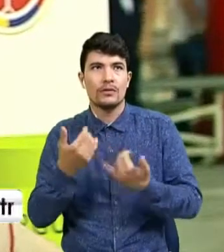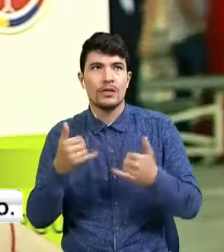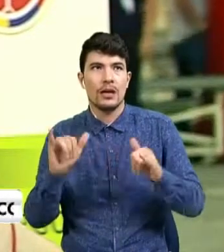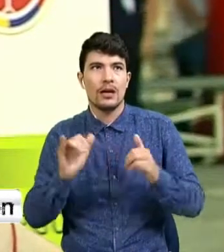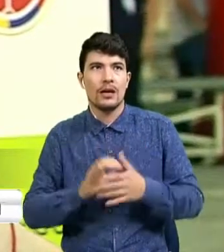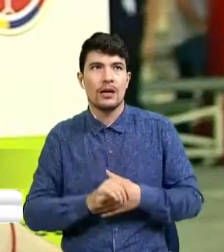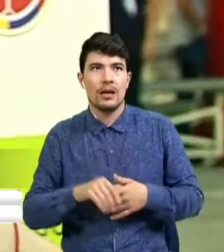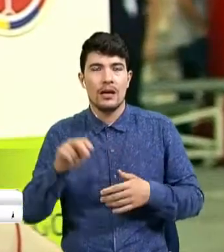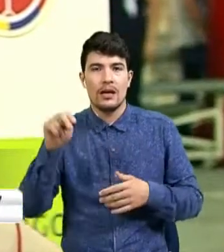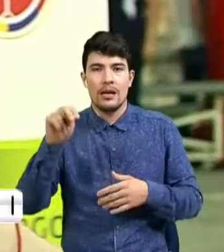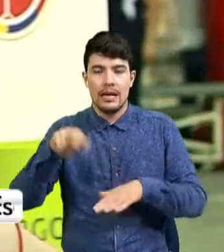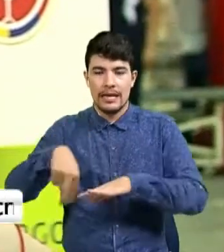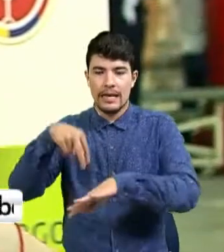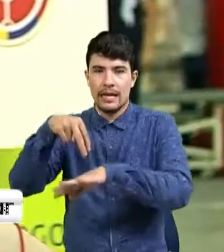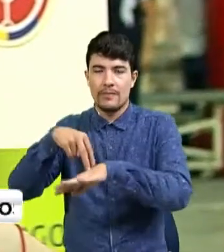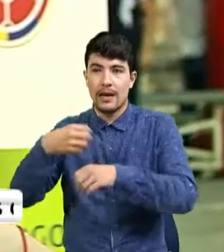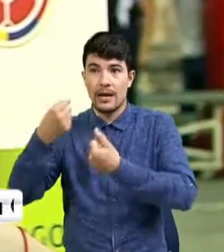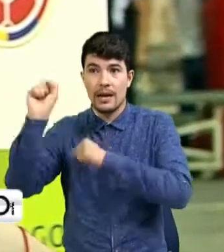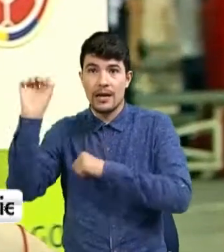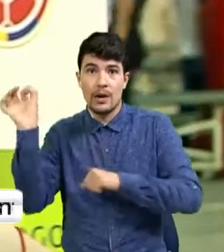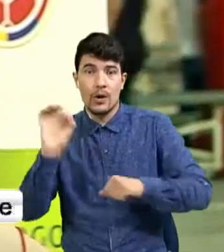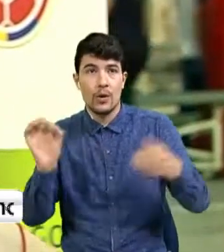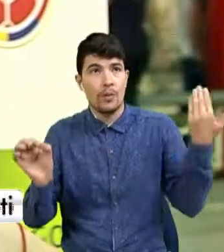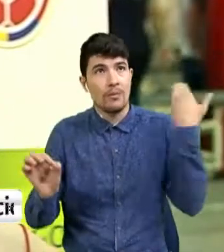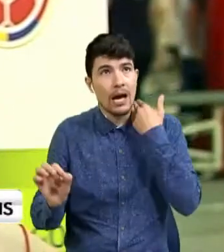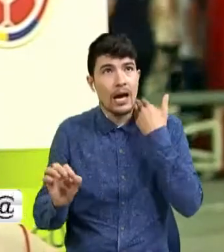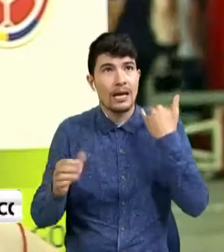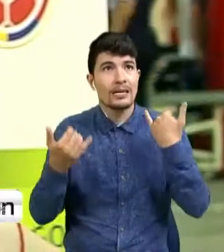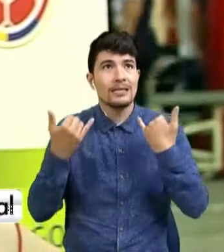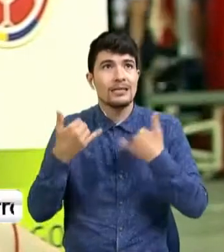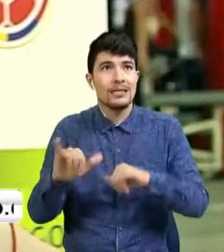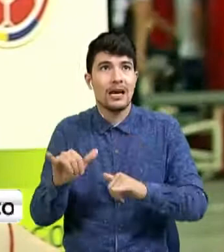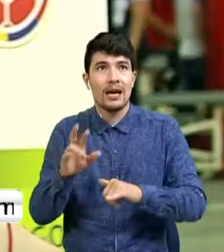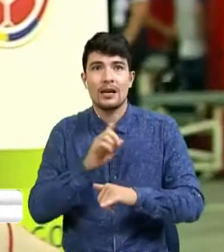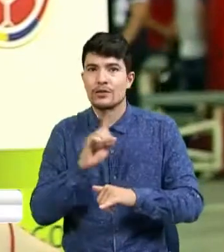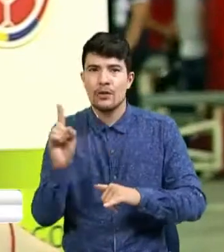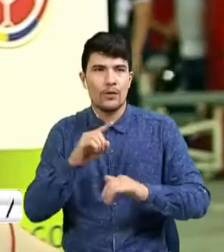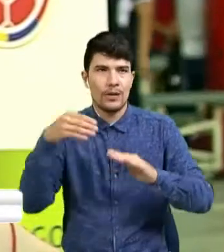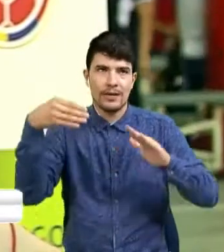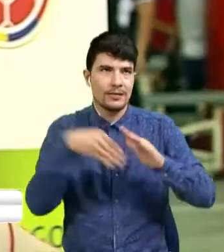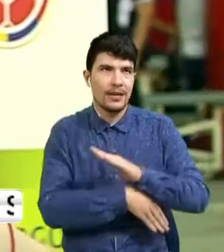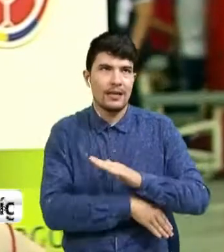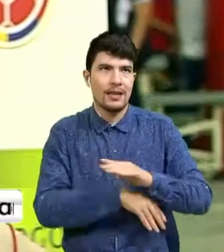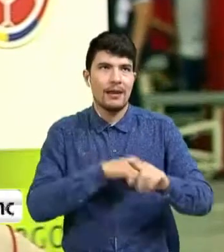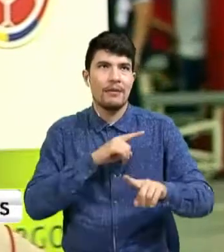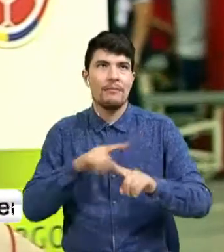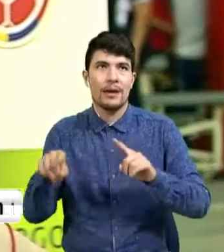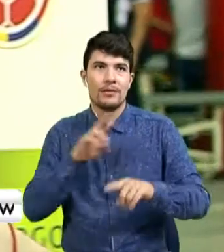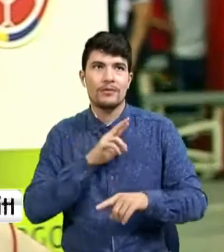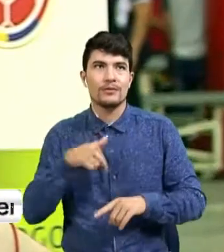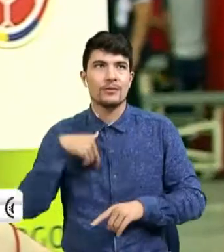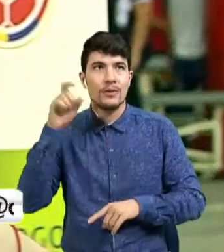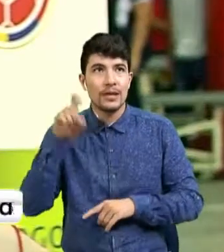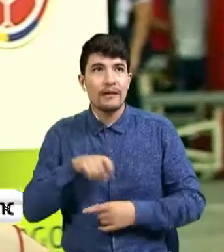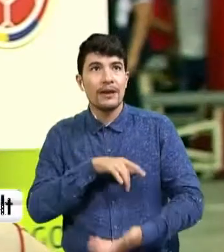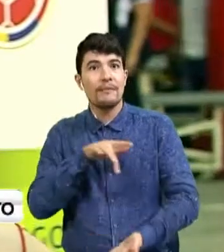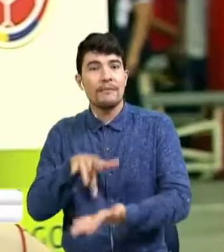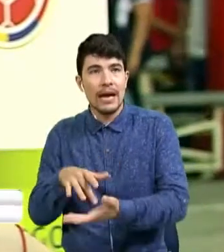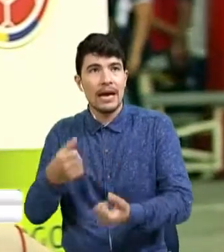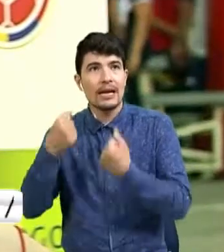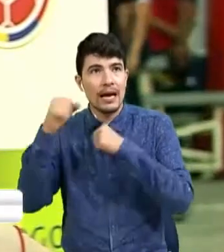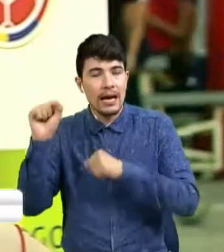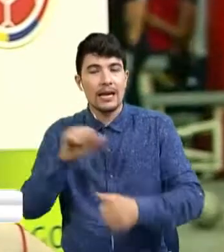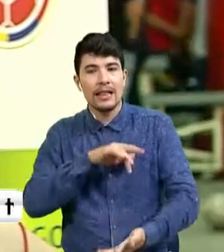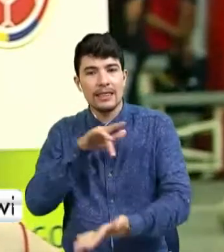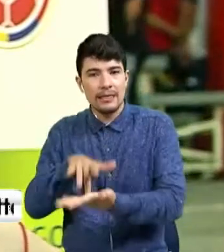en neiva se gane o se pierda ya ya no descendemos pero tenemos que ir a ganar tenemos que ir a terminar